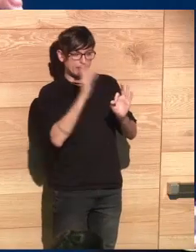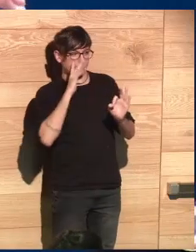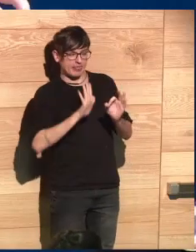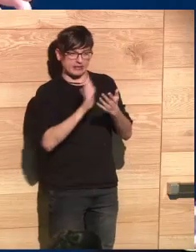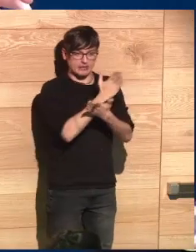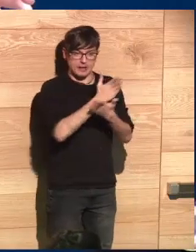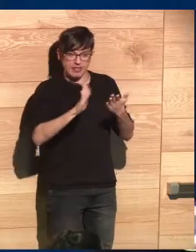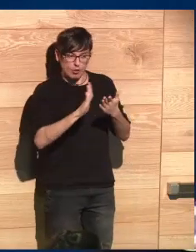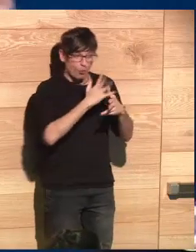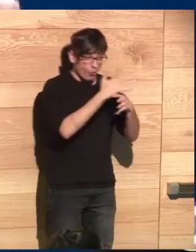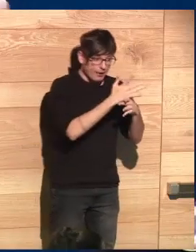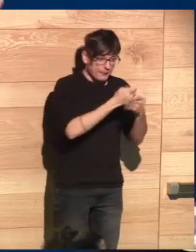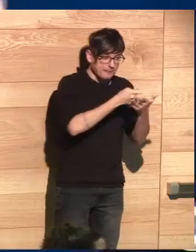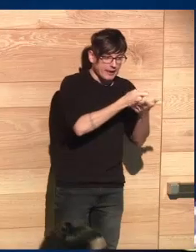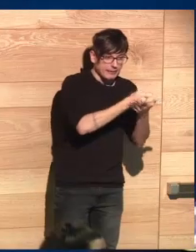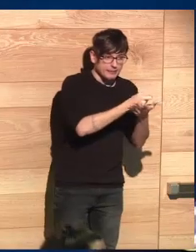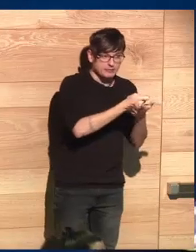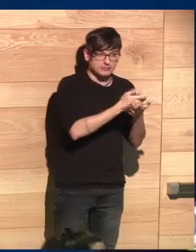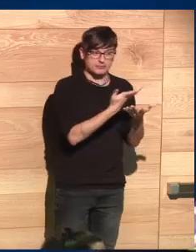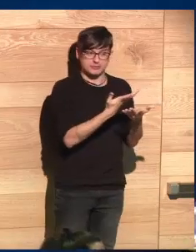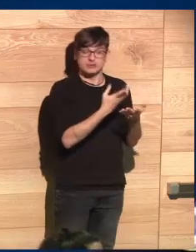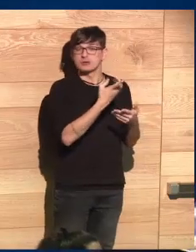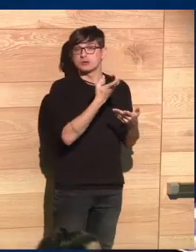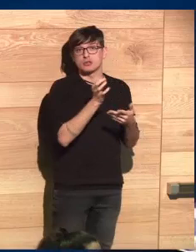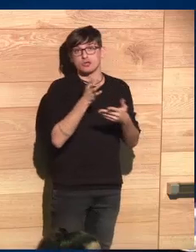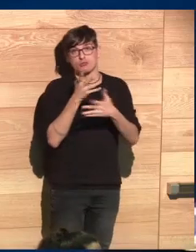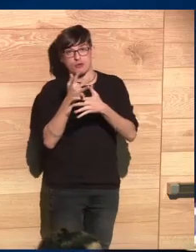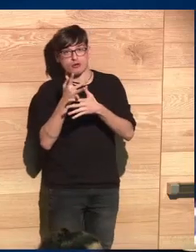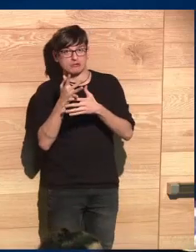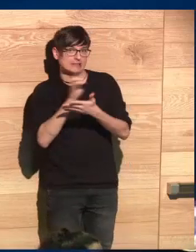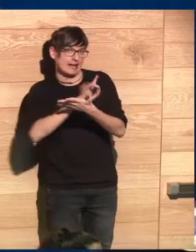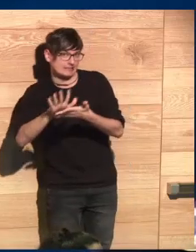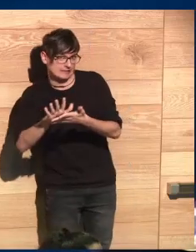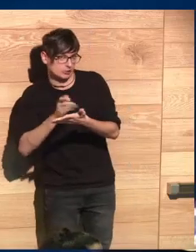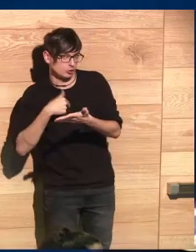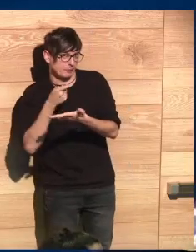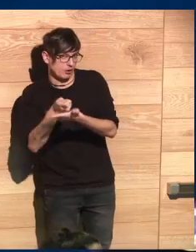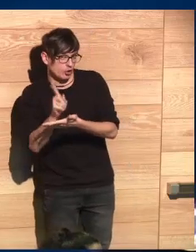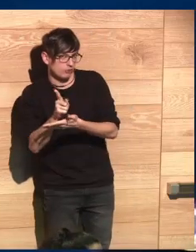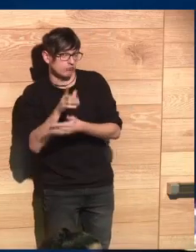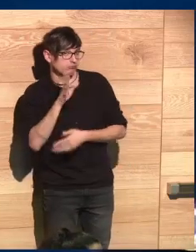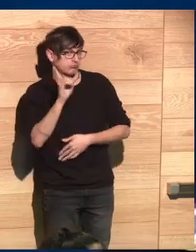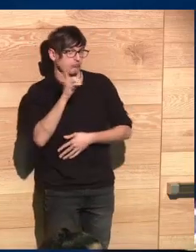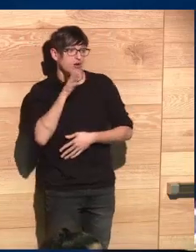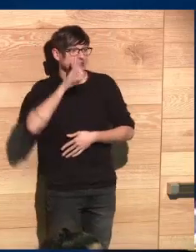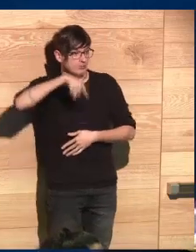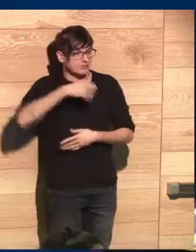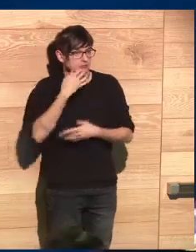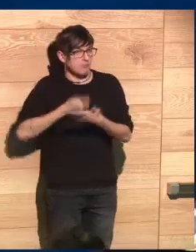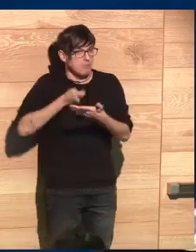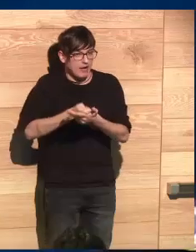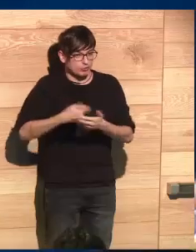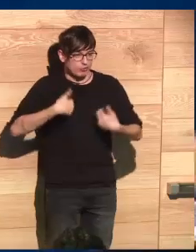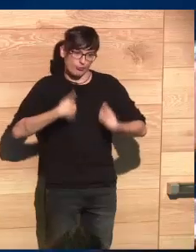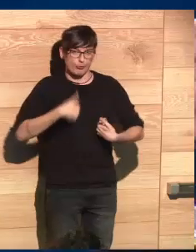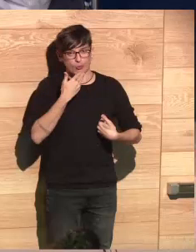que pagas, como si no te chuparan datos, y los juegos que no pagas. Mentira, ahora si lo pagas también eres el producto.